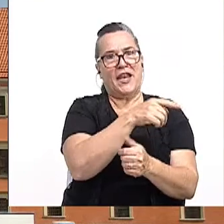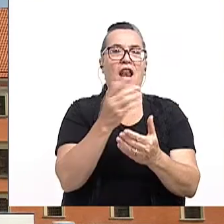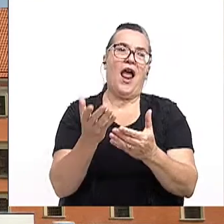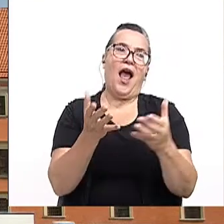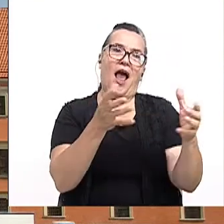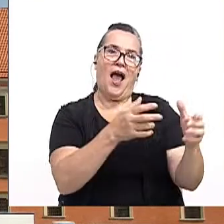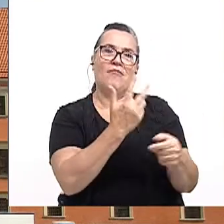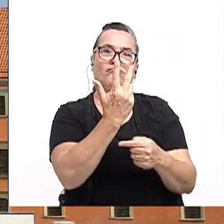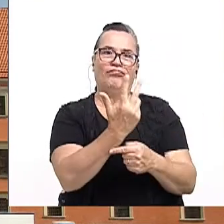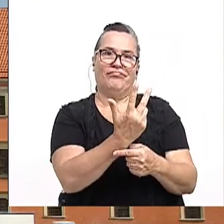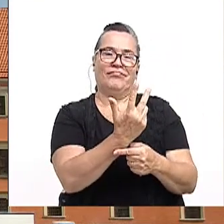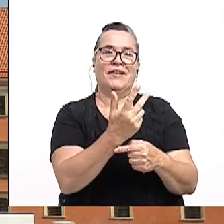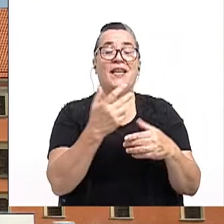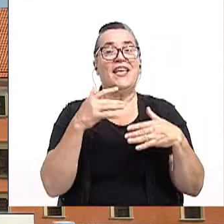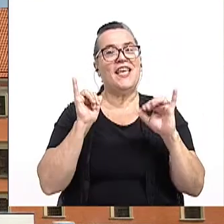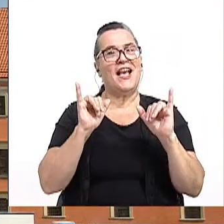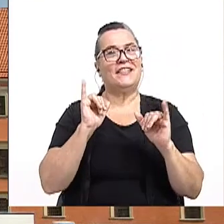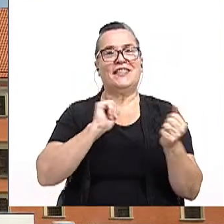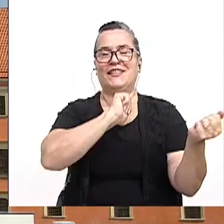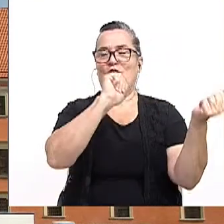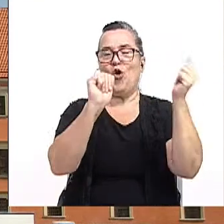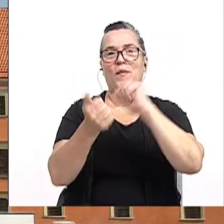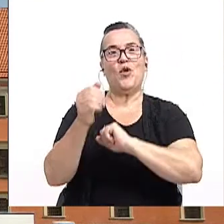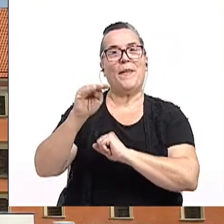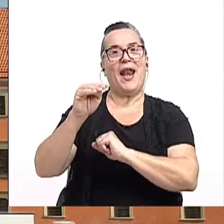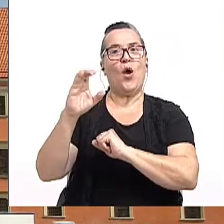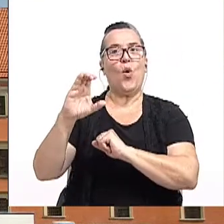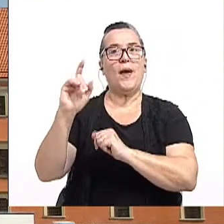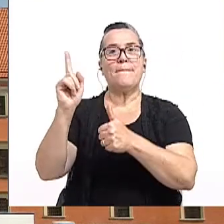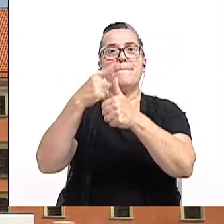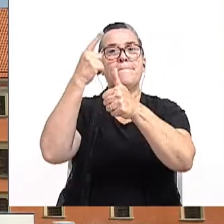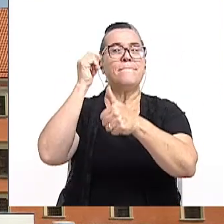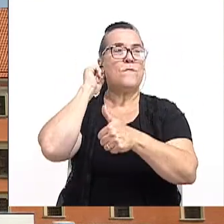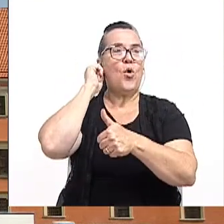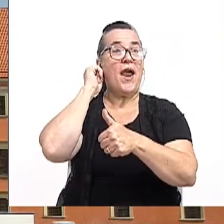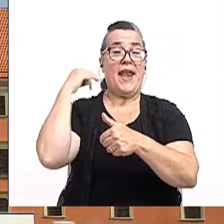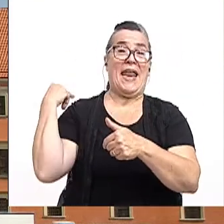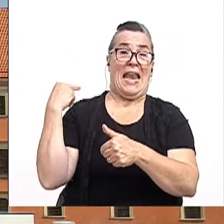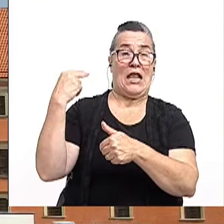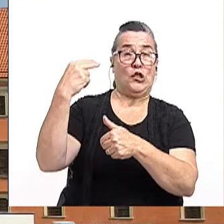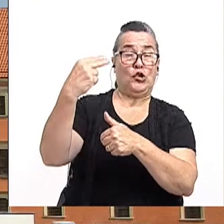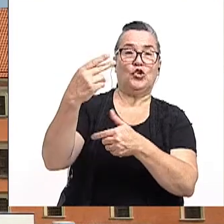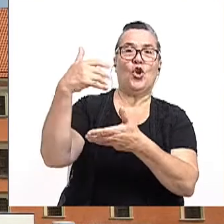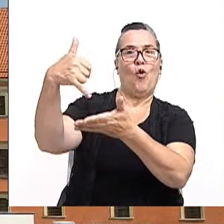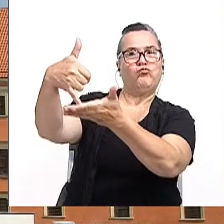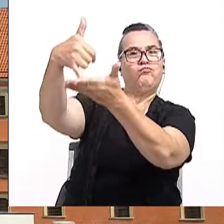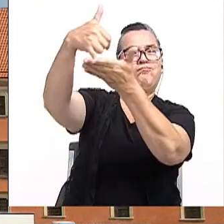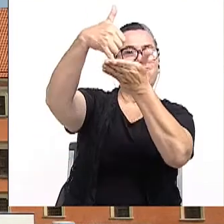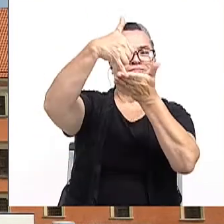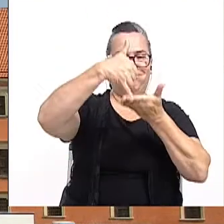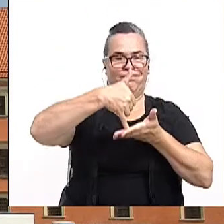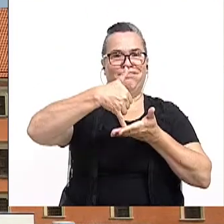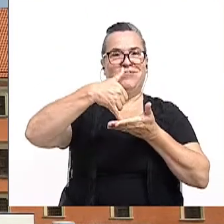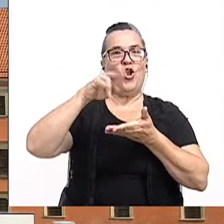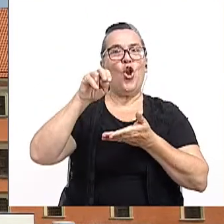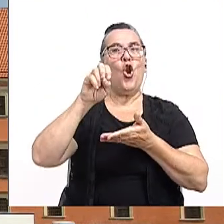fue como Marie Curie se convirtió en la primera mujer de la historia en recibir un premio